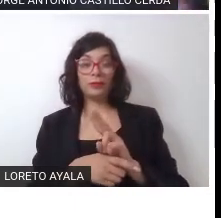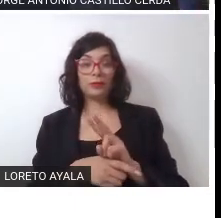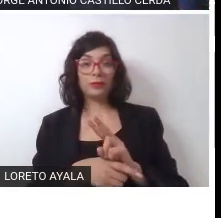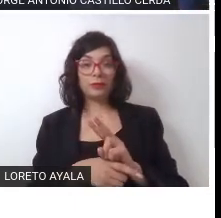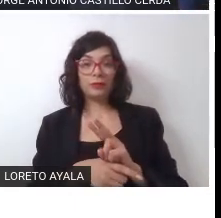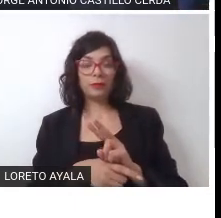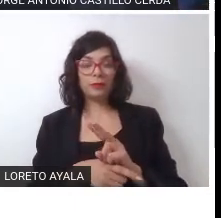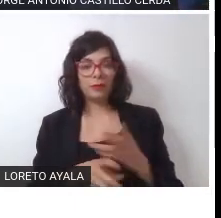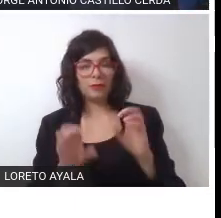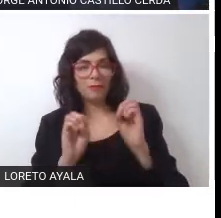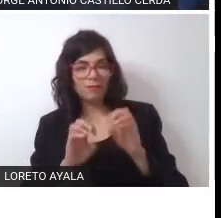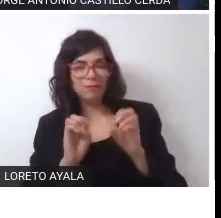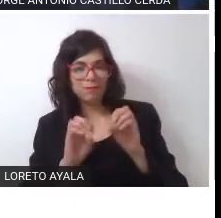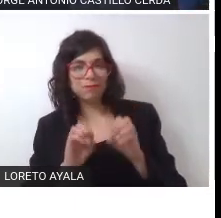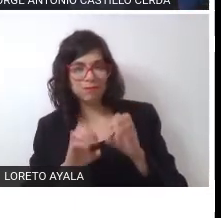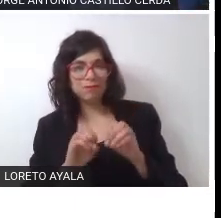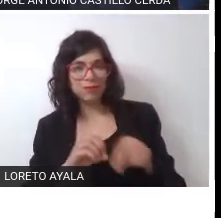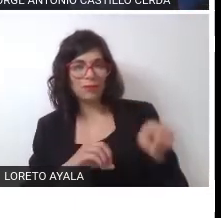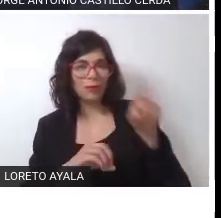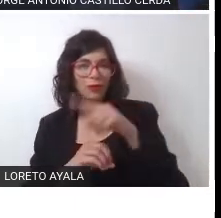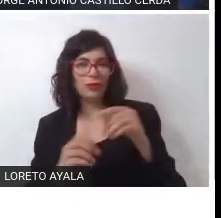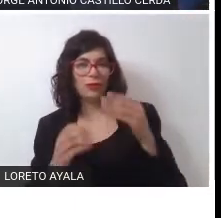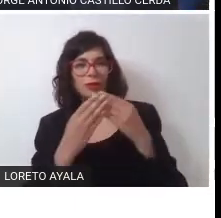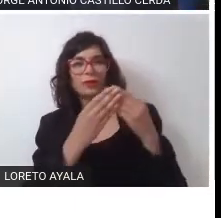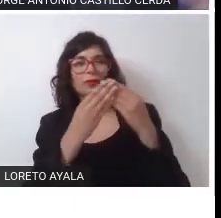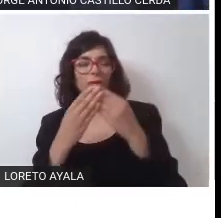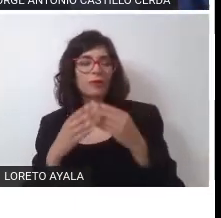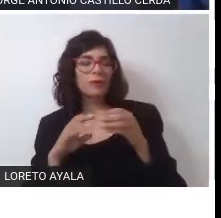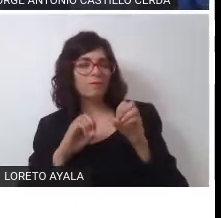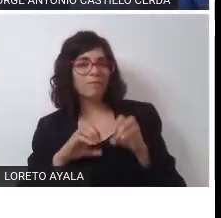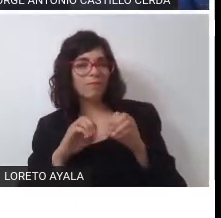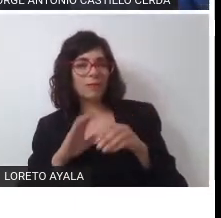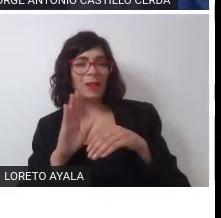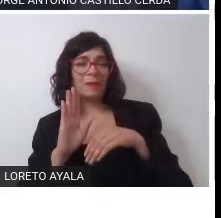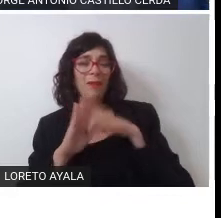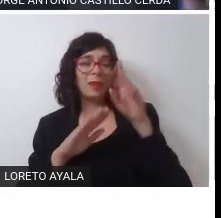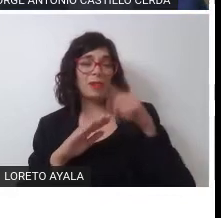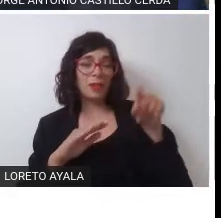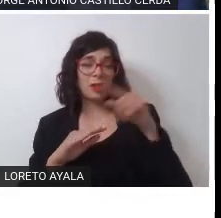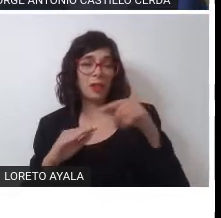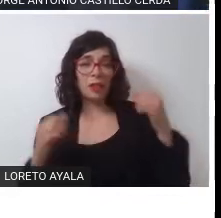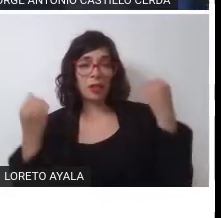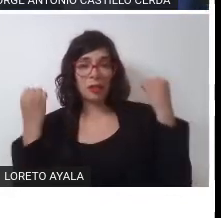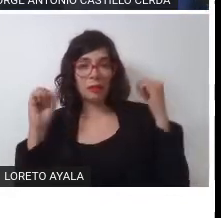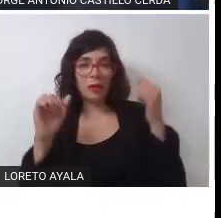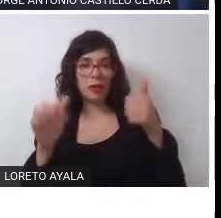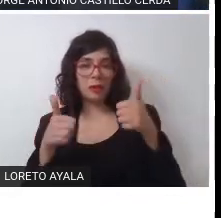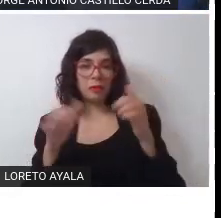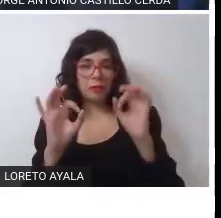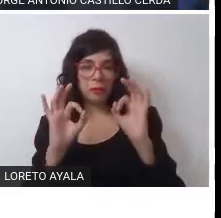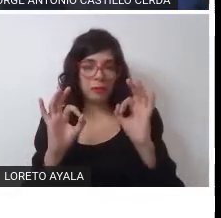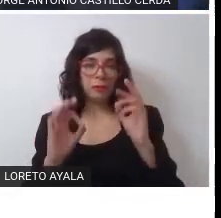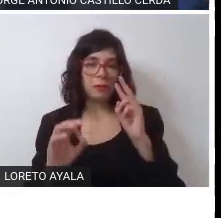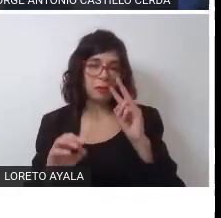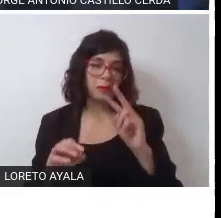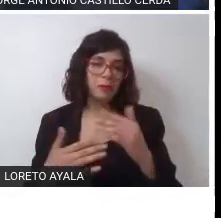tiene muy bien a estos alumnos. La mayoría de los ejercicios muy bien ejecutados, las